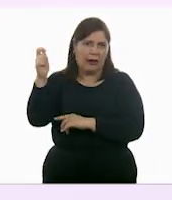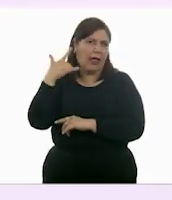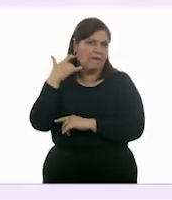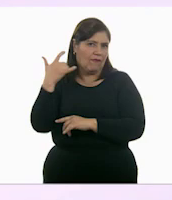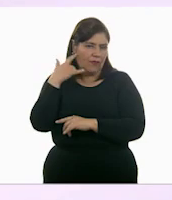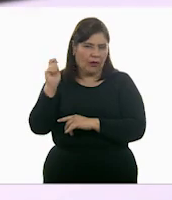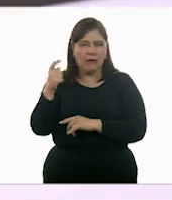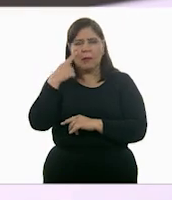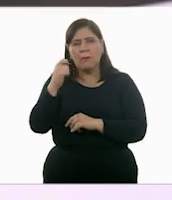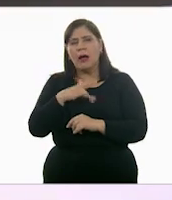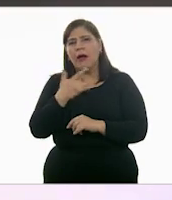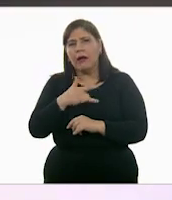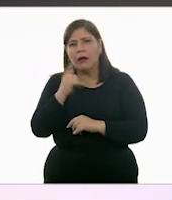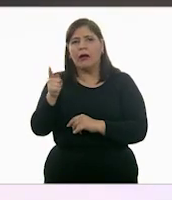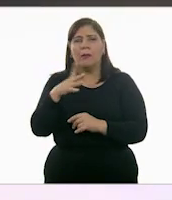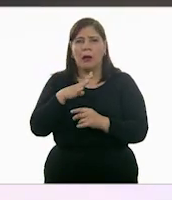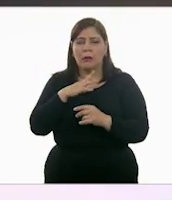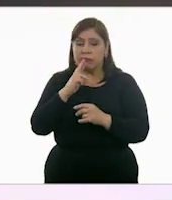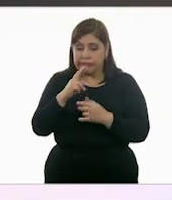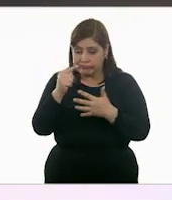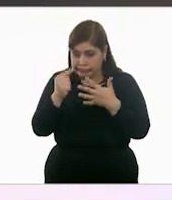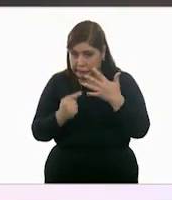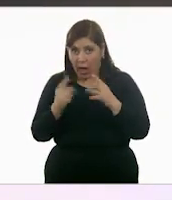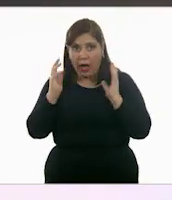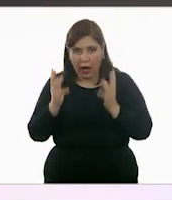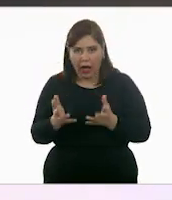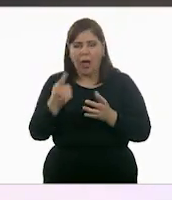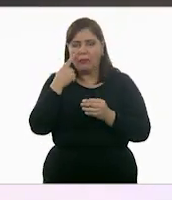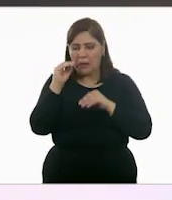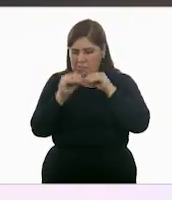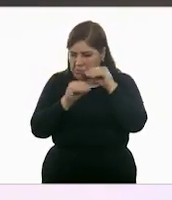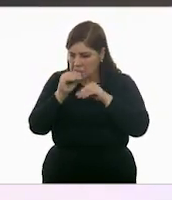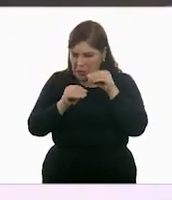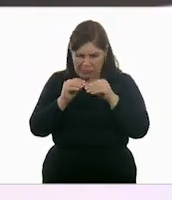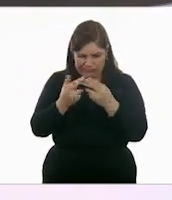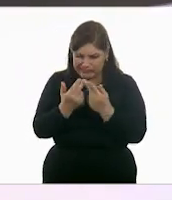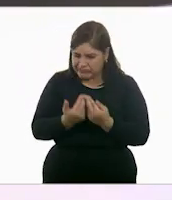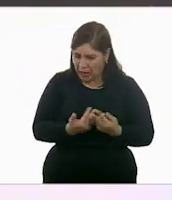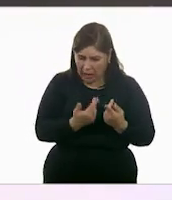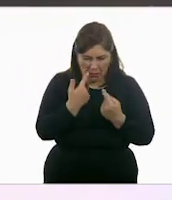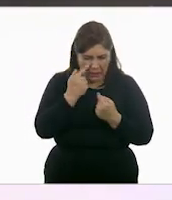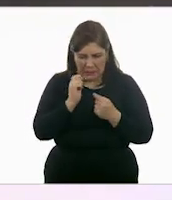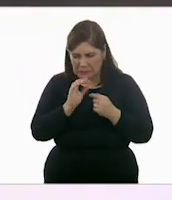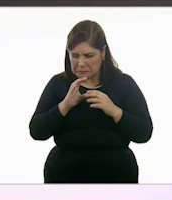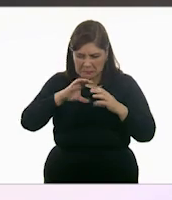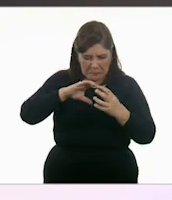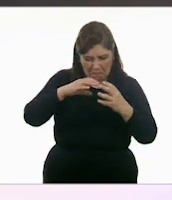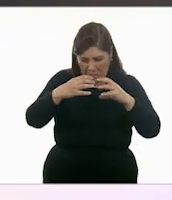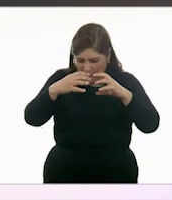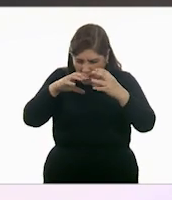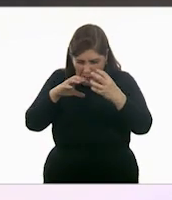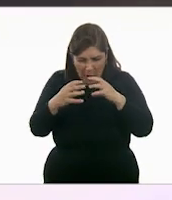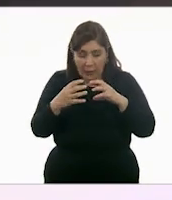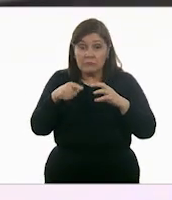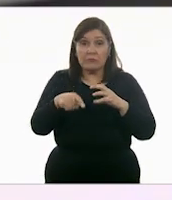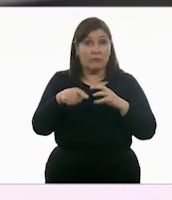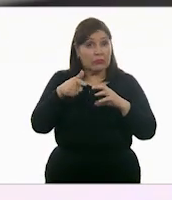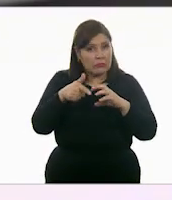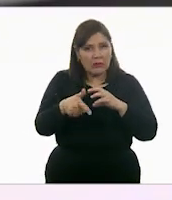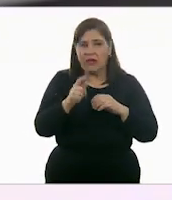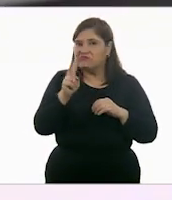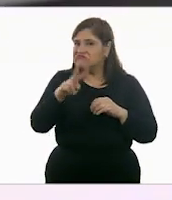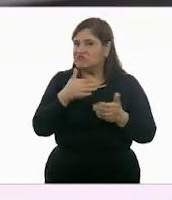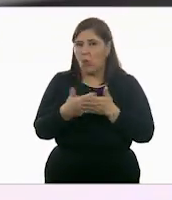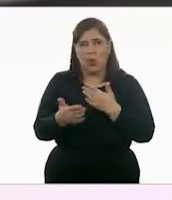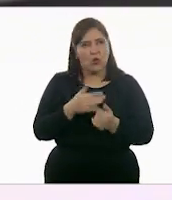los resultados, que tardaron varias semanas, nosotros restauramos el cráneo, que estaba muy roto, y nos dimos cuenta de que no era moderno. La forma,